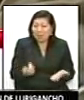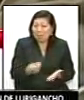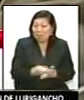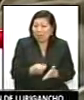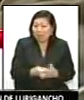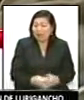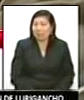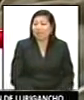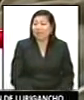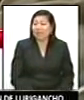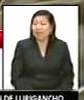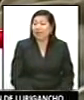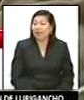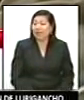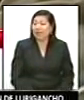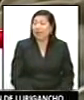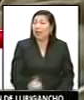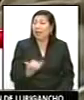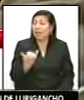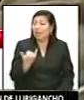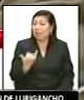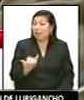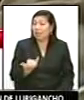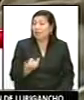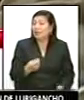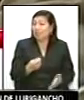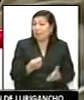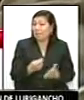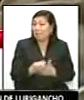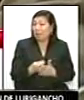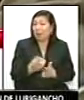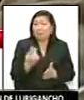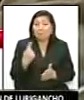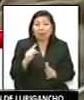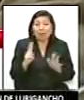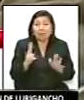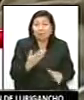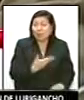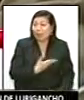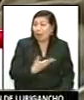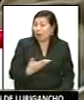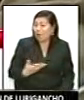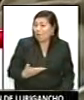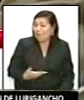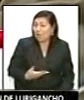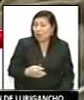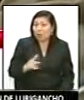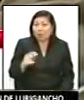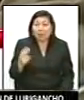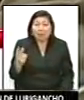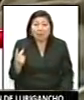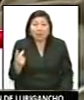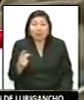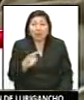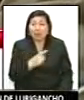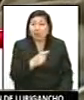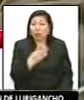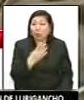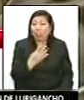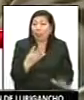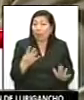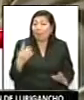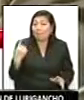como dice el congresista Johnny Scano, que este pago va a ser casi para 7 gobiernos. Está hablando del 2021, que son 149